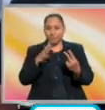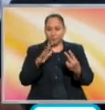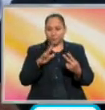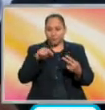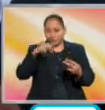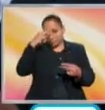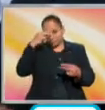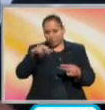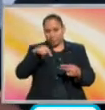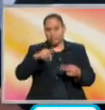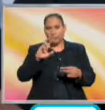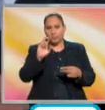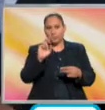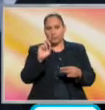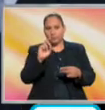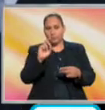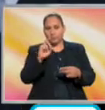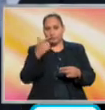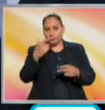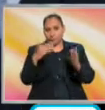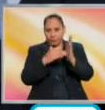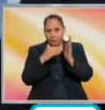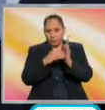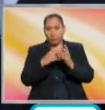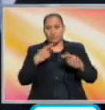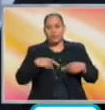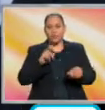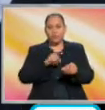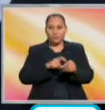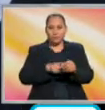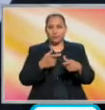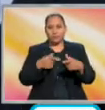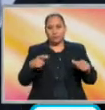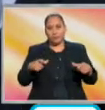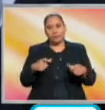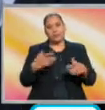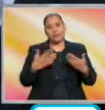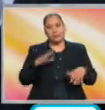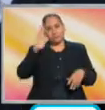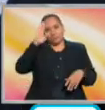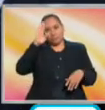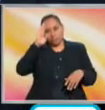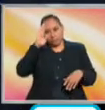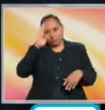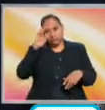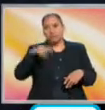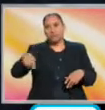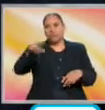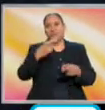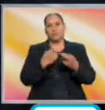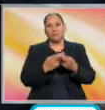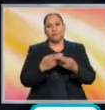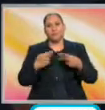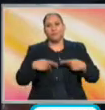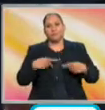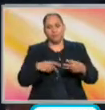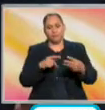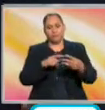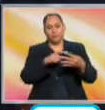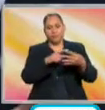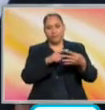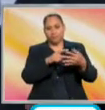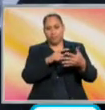aproximadamente en México 37 millones de usuarios. Altísimo. Pues casi la tercera parte de la población, para empezar.